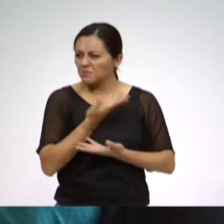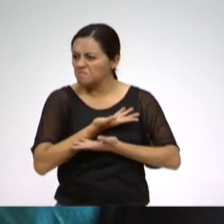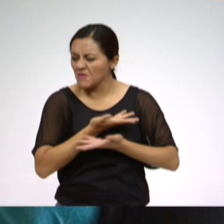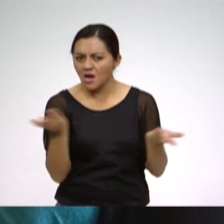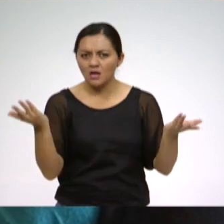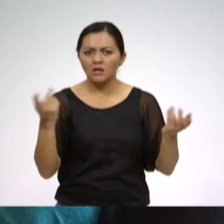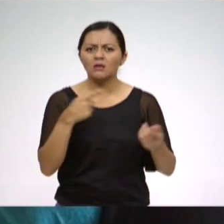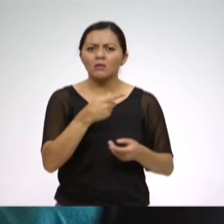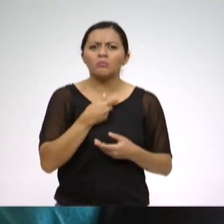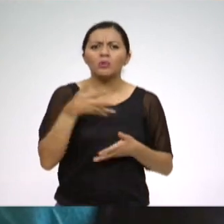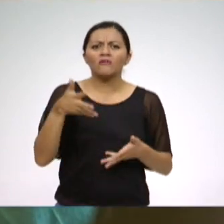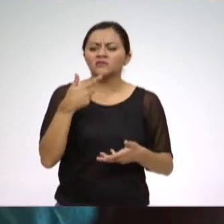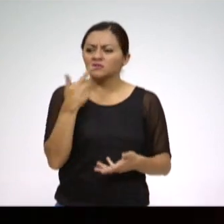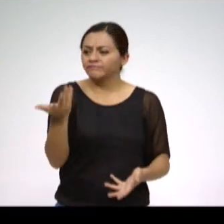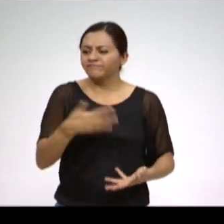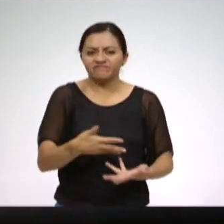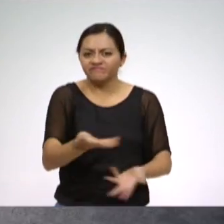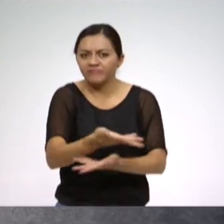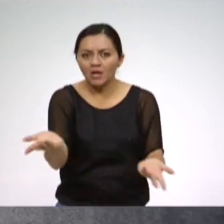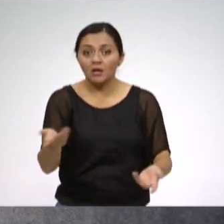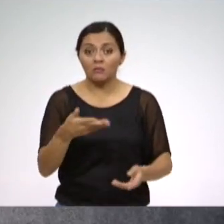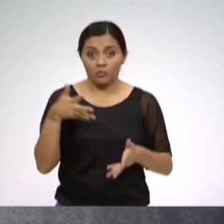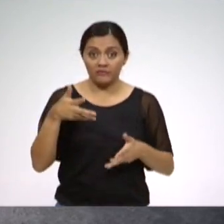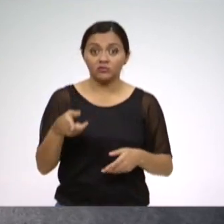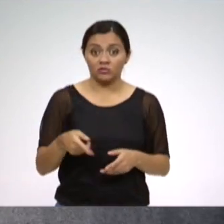fuera de lugar porque estaba embarazada.